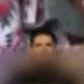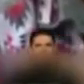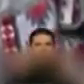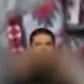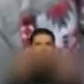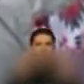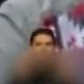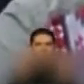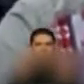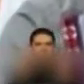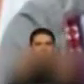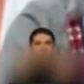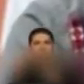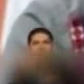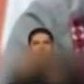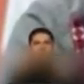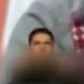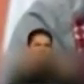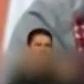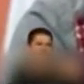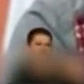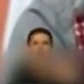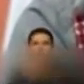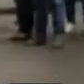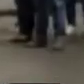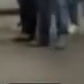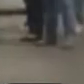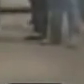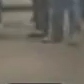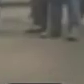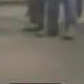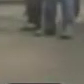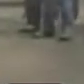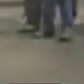tema, también con la mediación de la ONU y la Iglesia Católica.